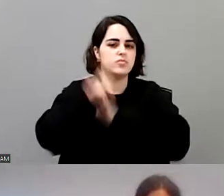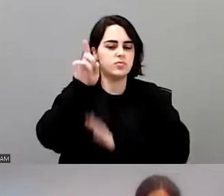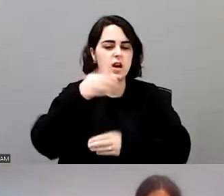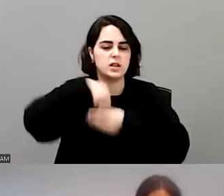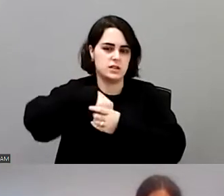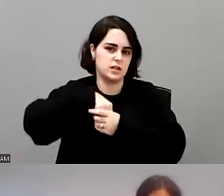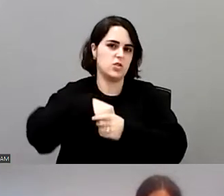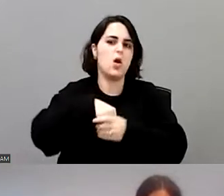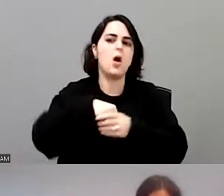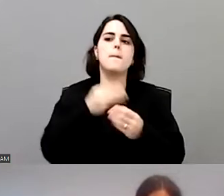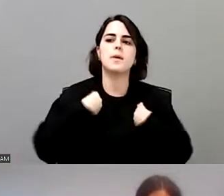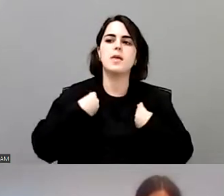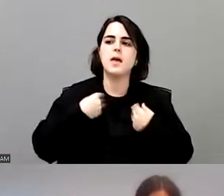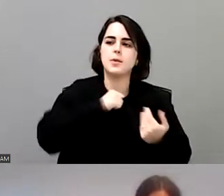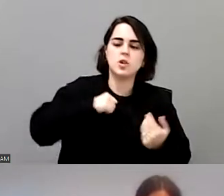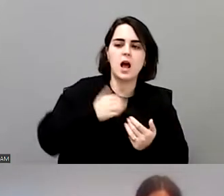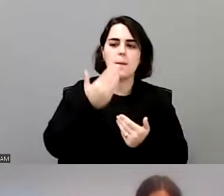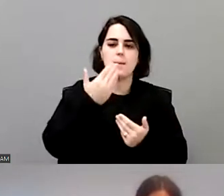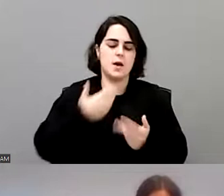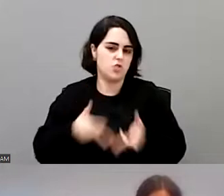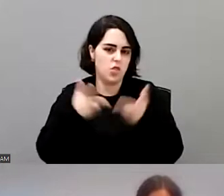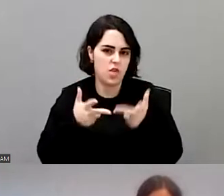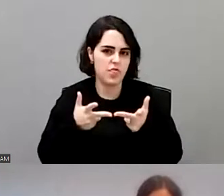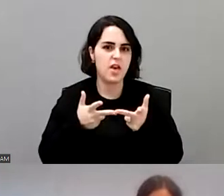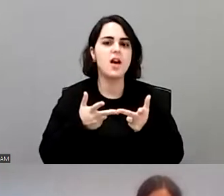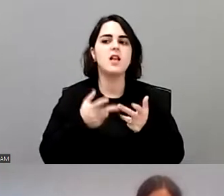¿no? En igualdad de oportunidades y no discriminación.